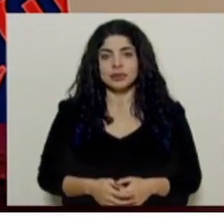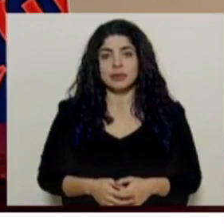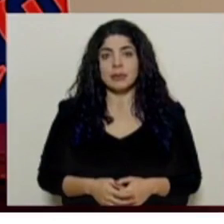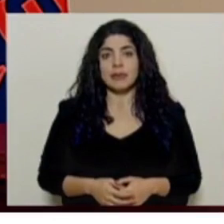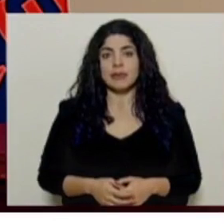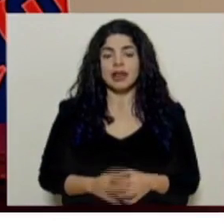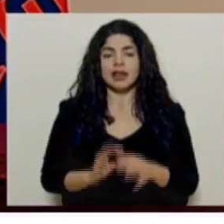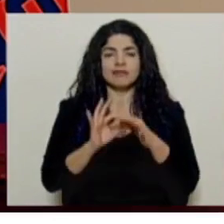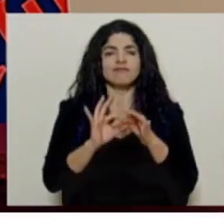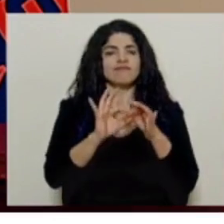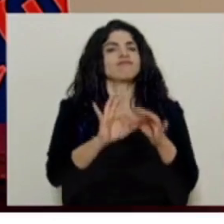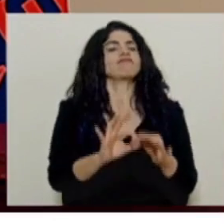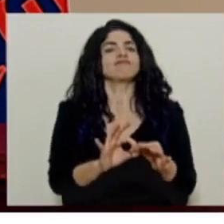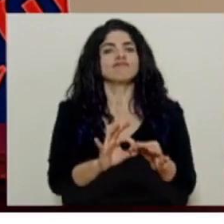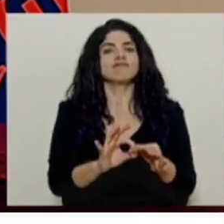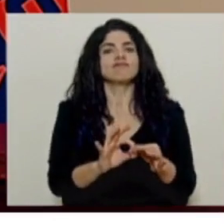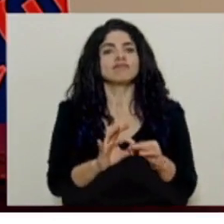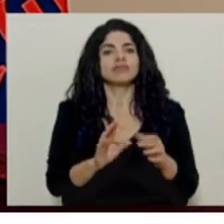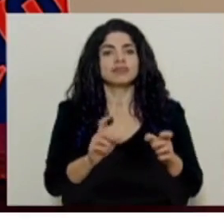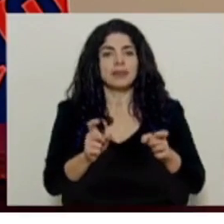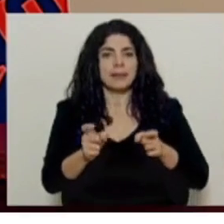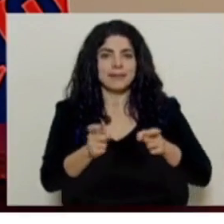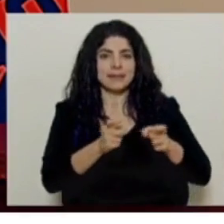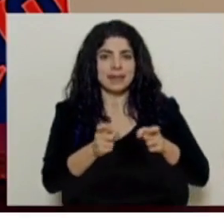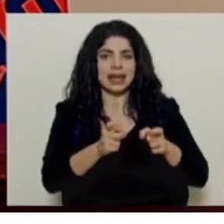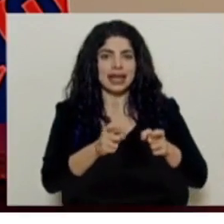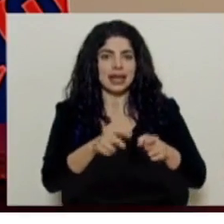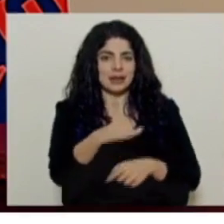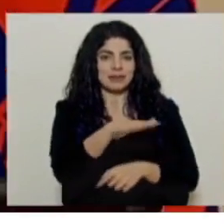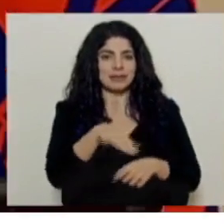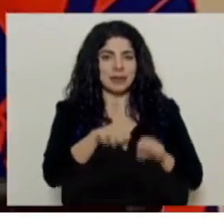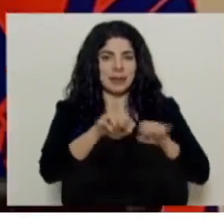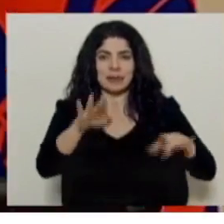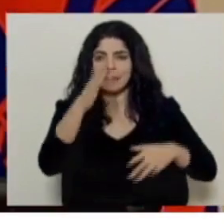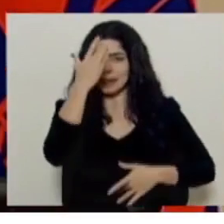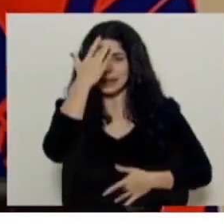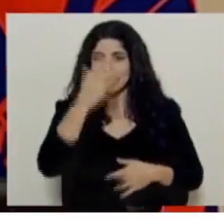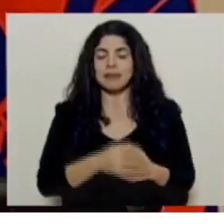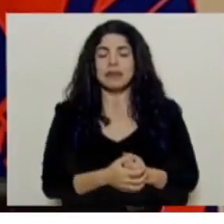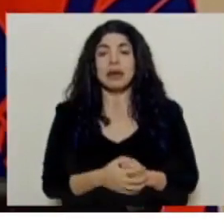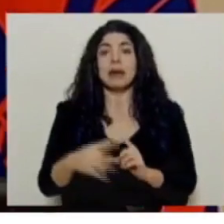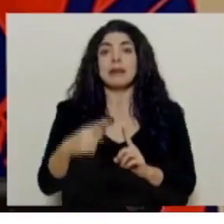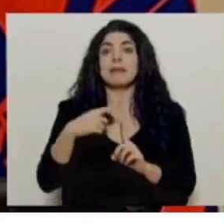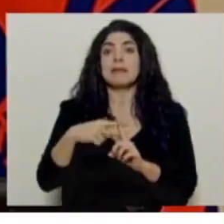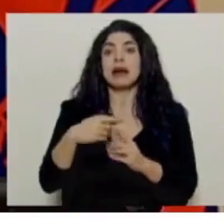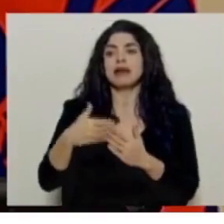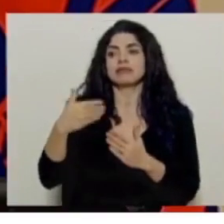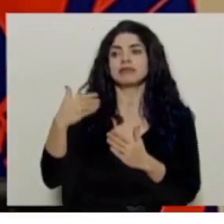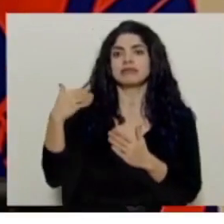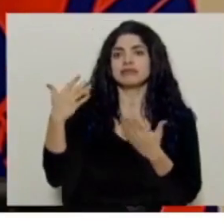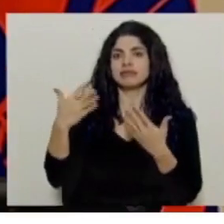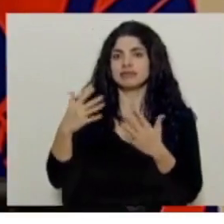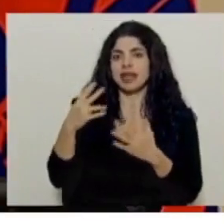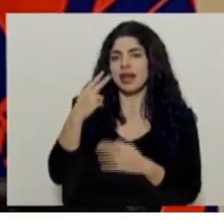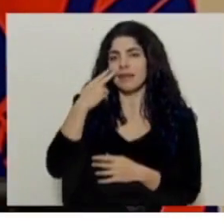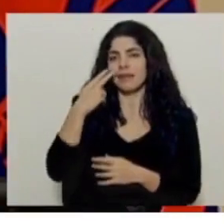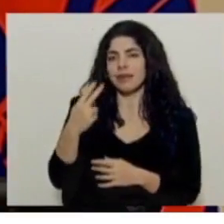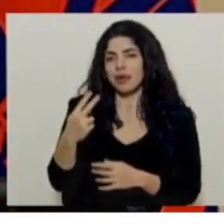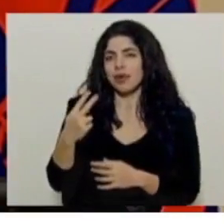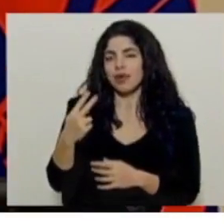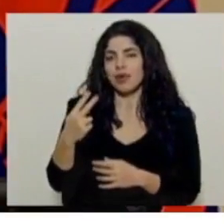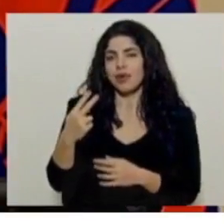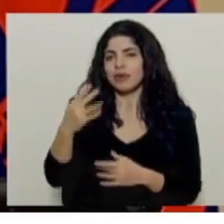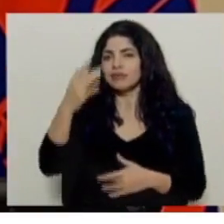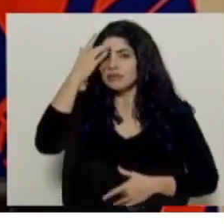En el marco del manejo de esta pandemia y como lo hemos venido viendo ante la disminución